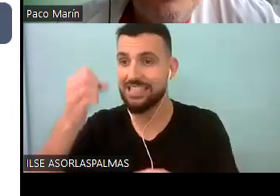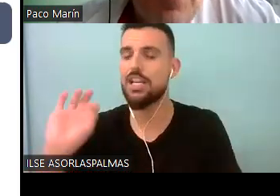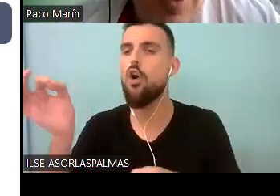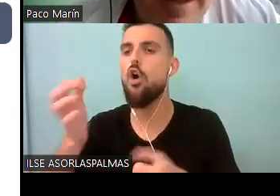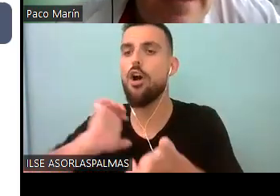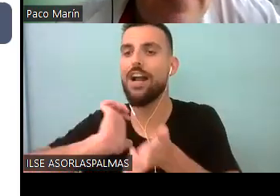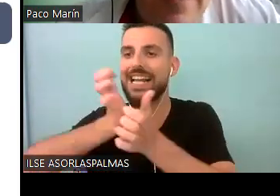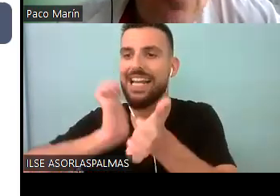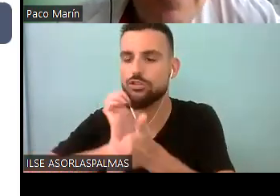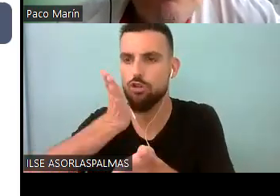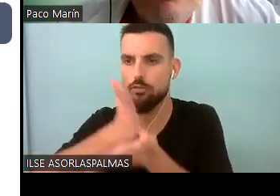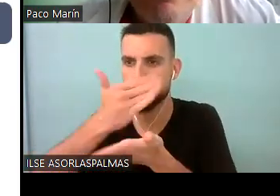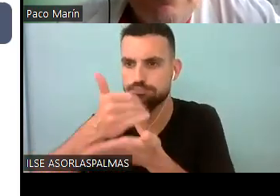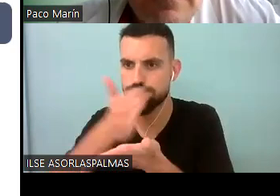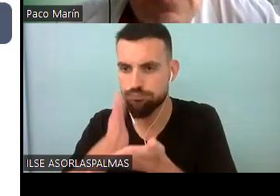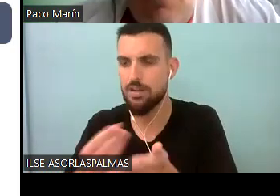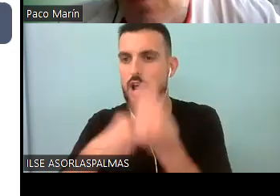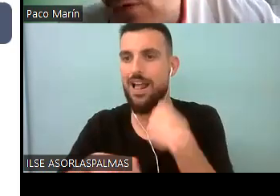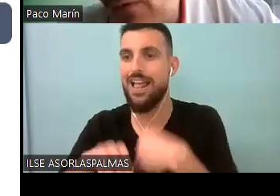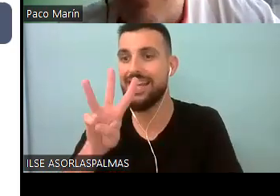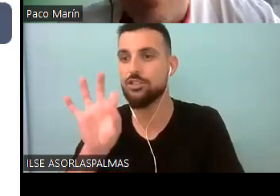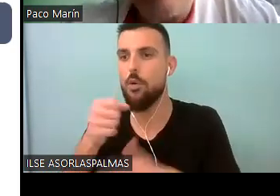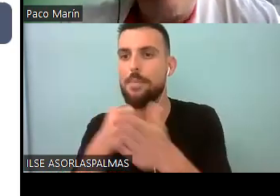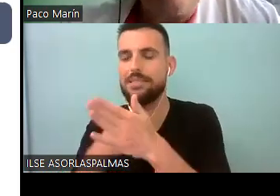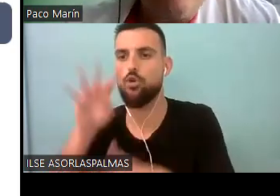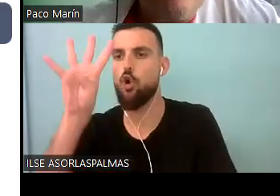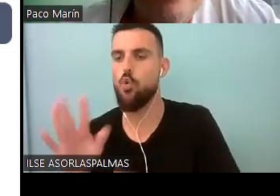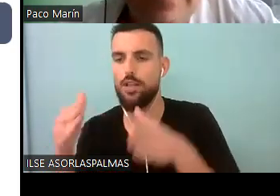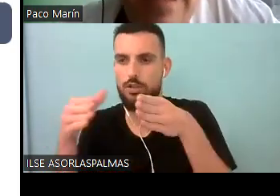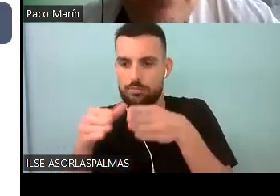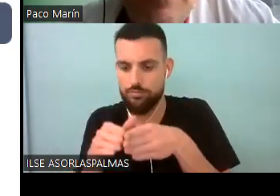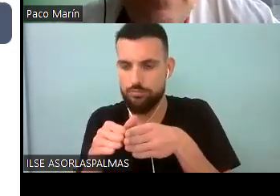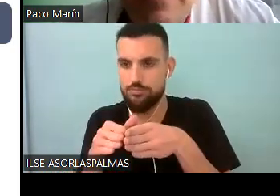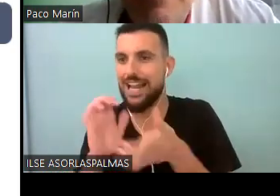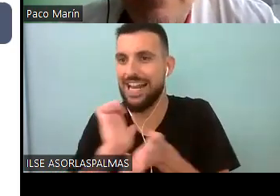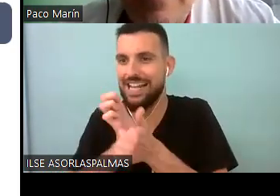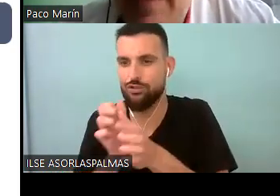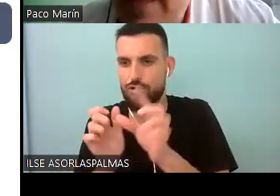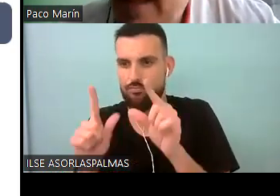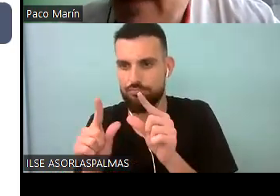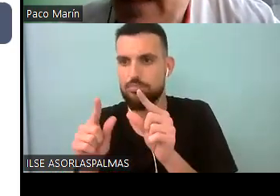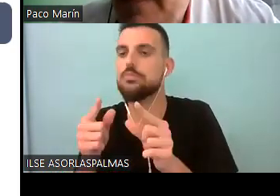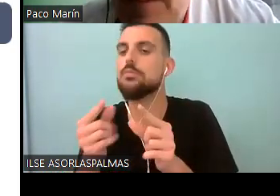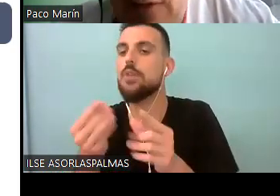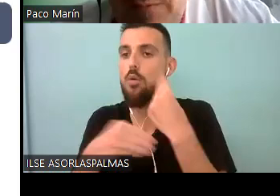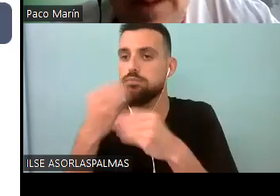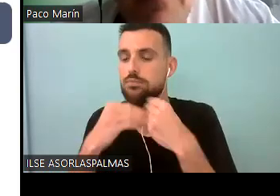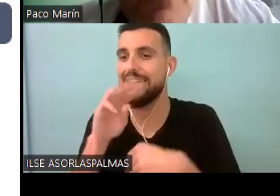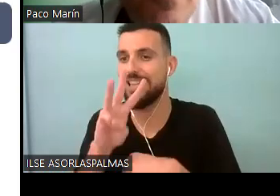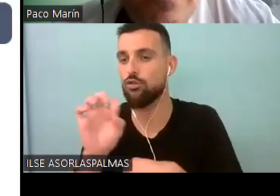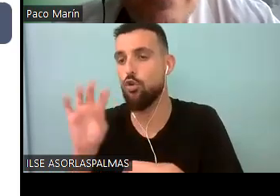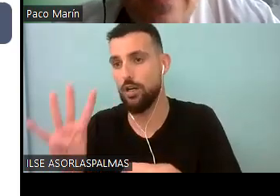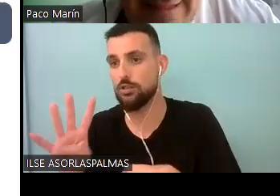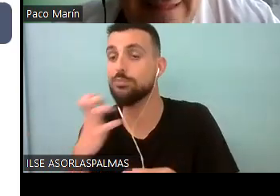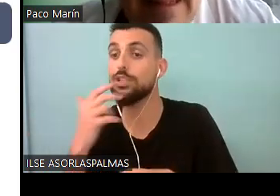queso. Bueno, hay gente que se las come, que entre ese calcio a nivel de pescado, por